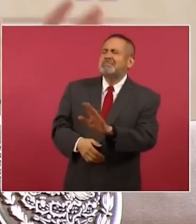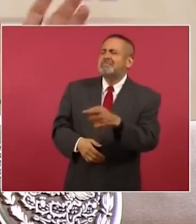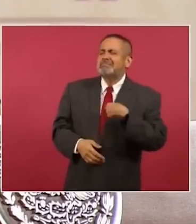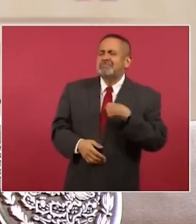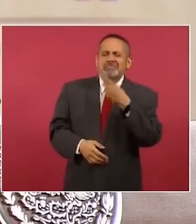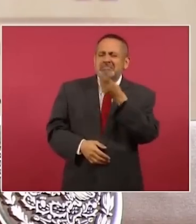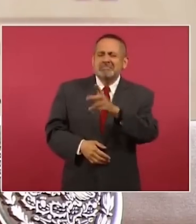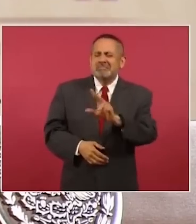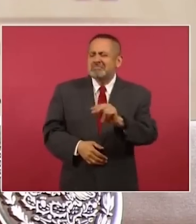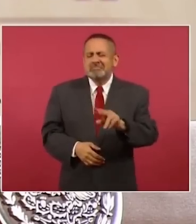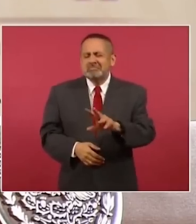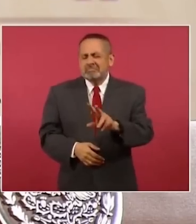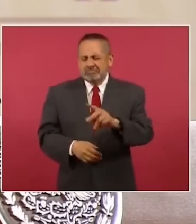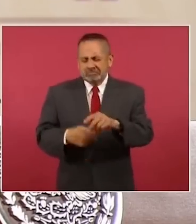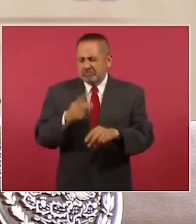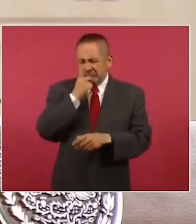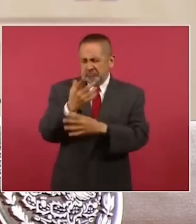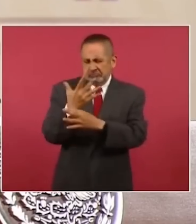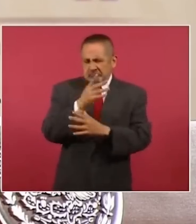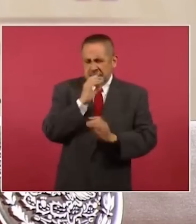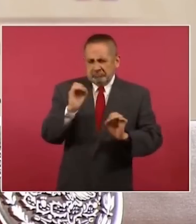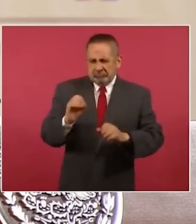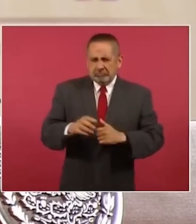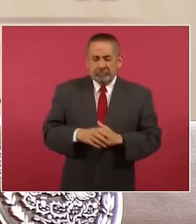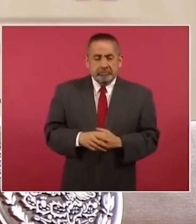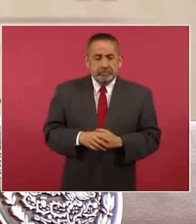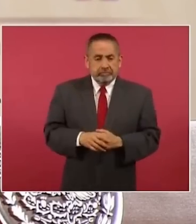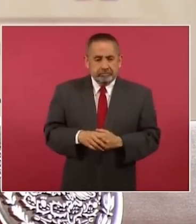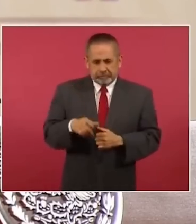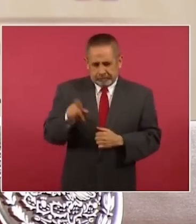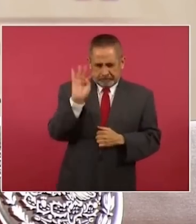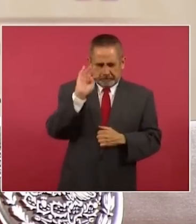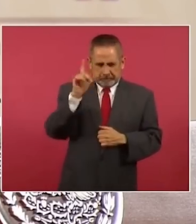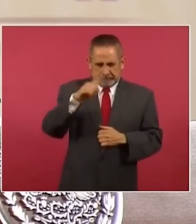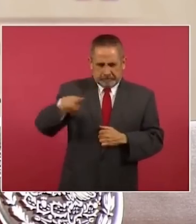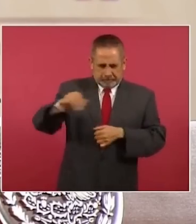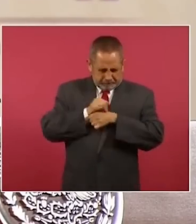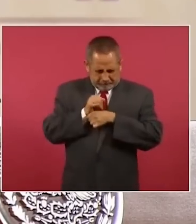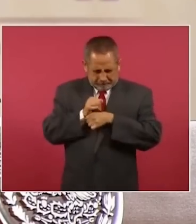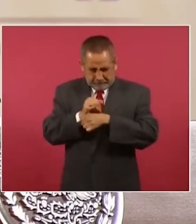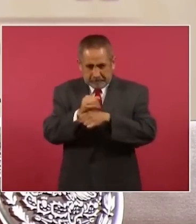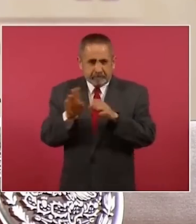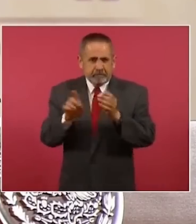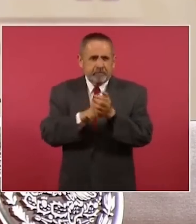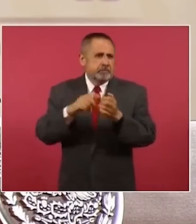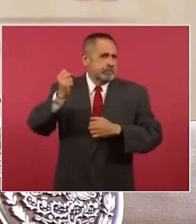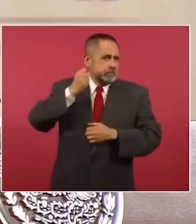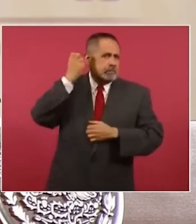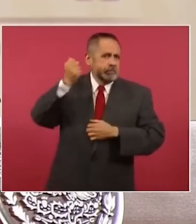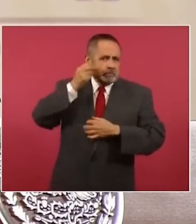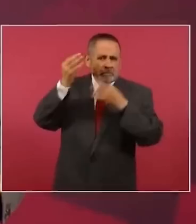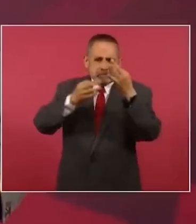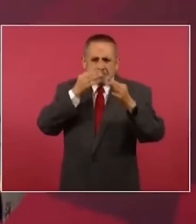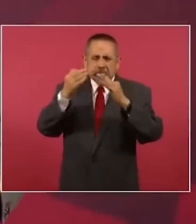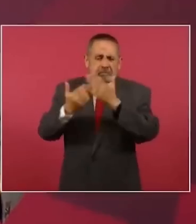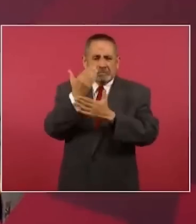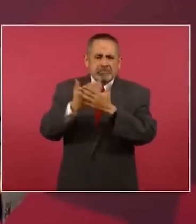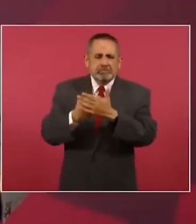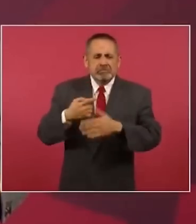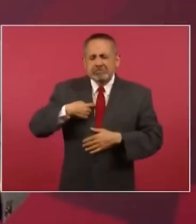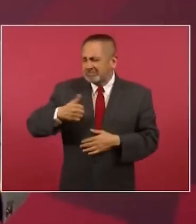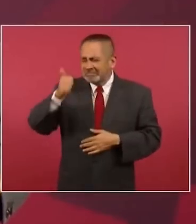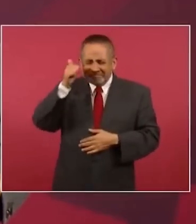mismo. Si ustedes hacen un análisis de las conferencias, siempre he